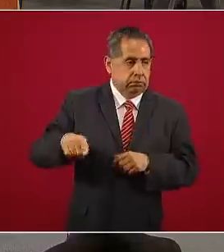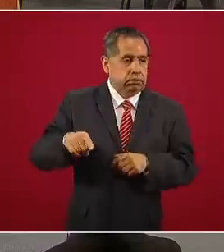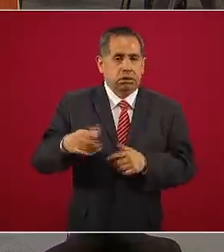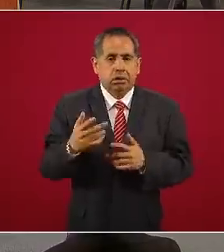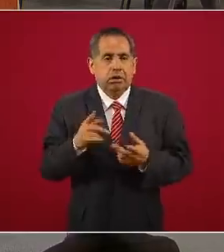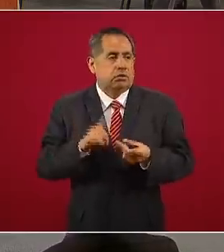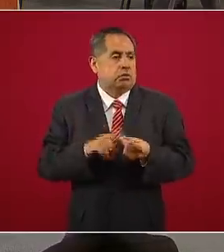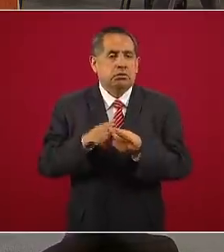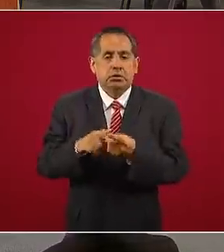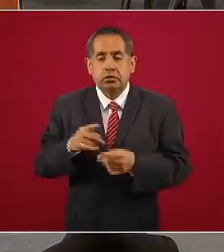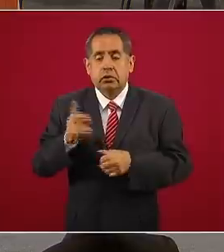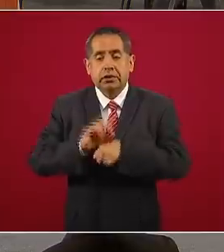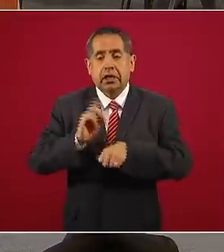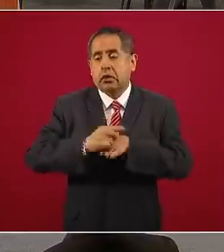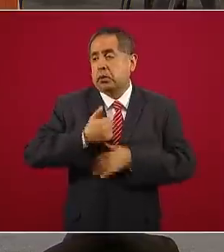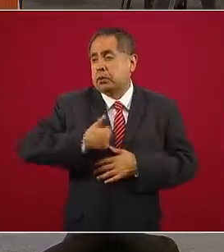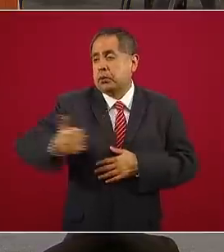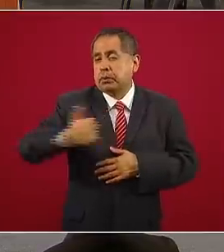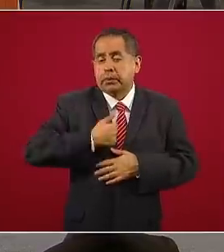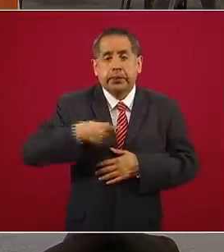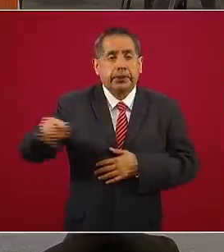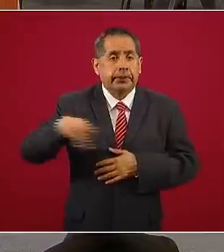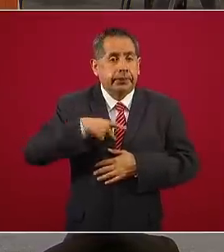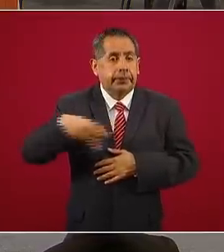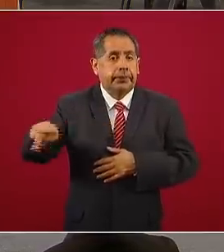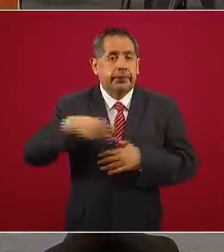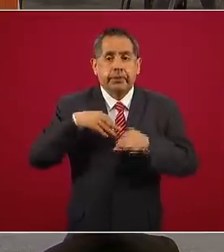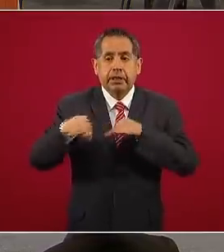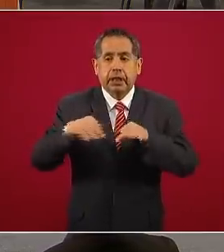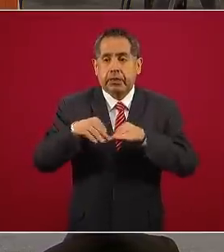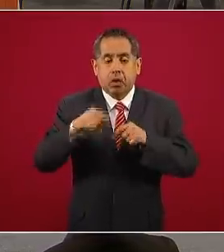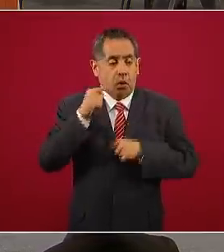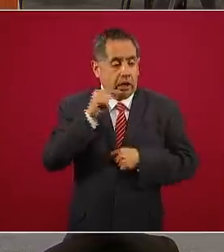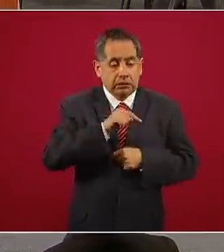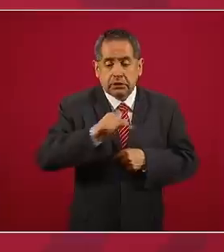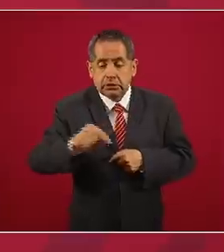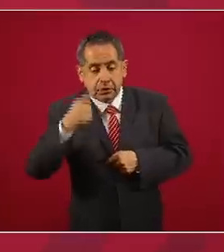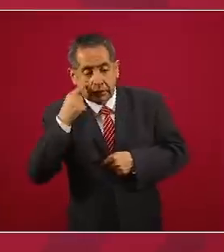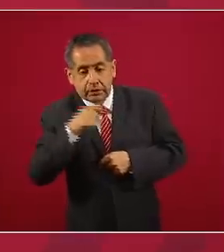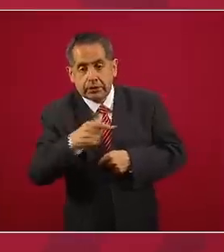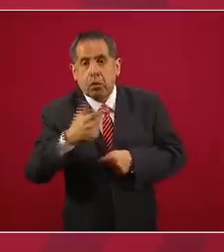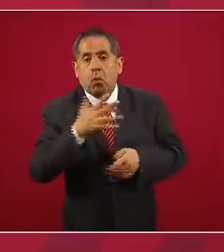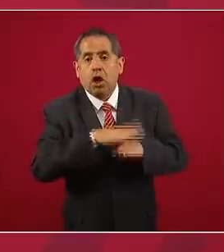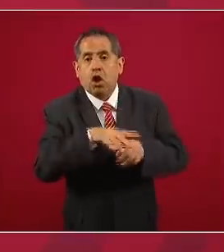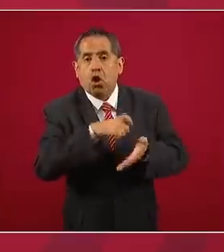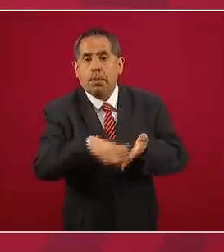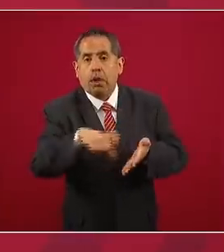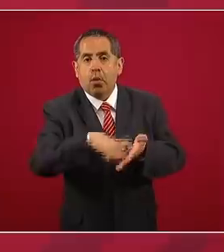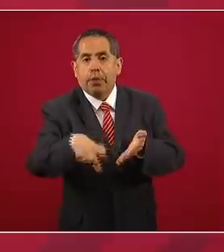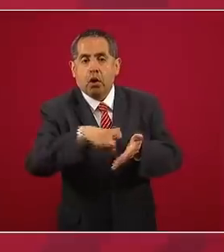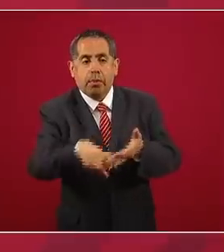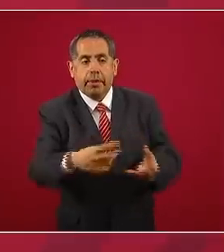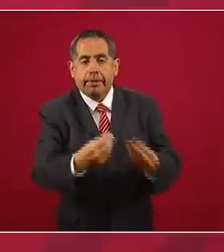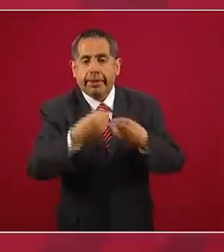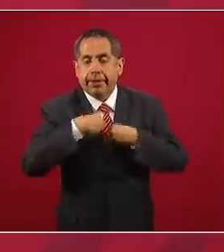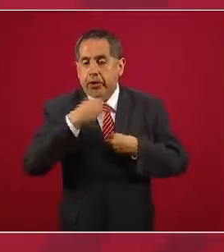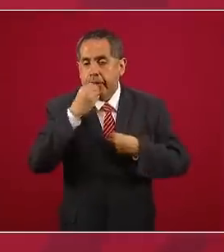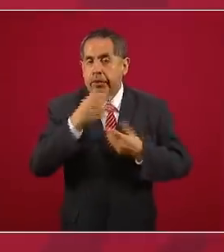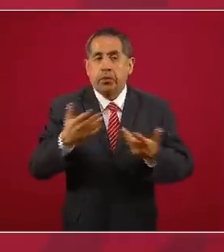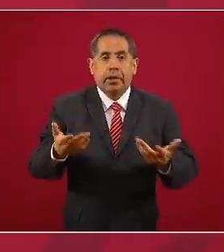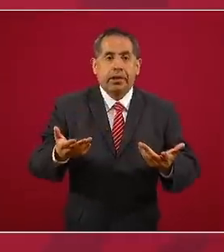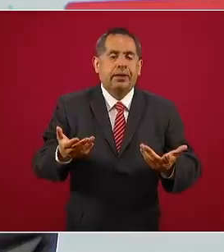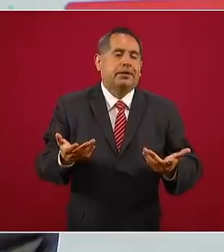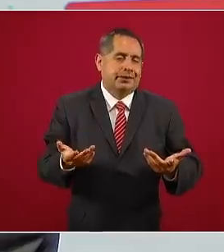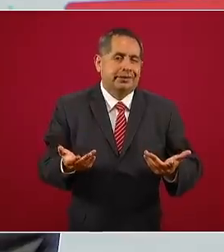de todos los días que puede ser un producto que me lleve a la boca con el ánimo de alimentarme y es muy